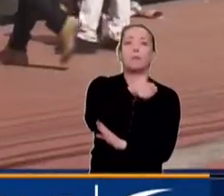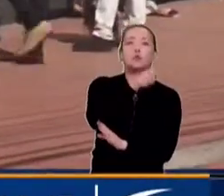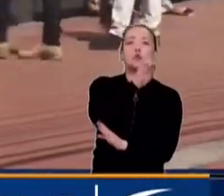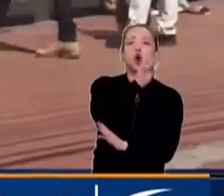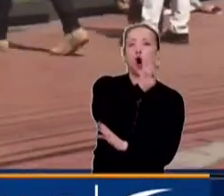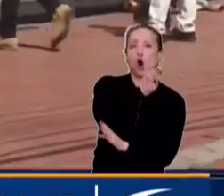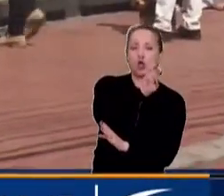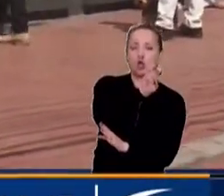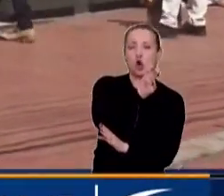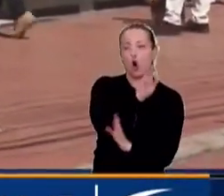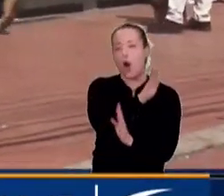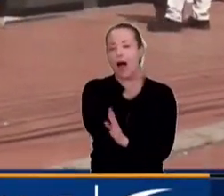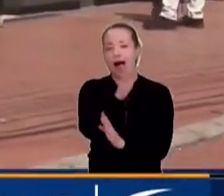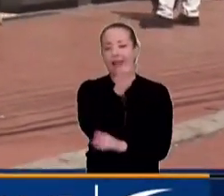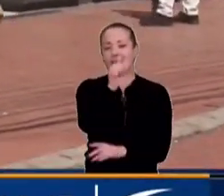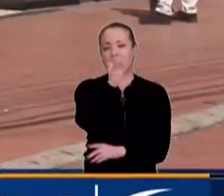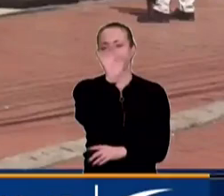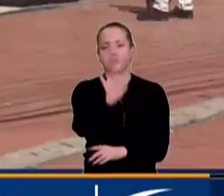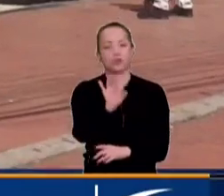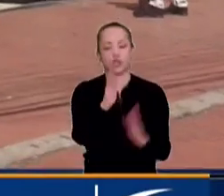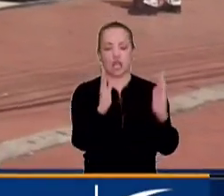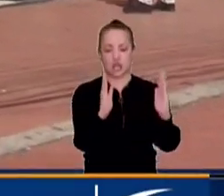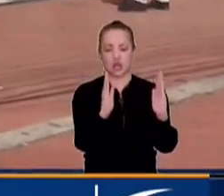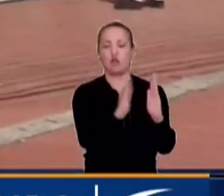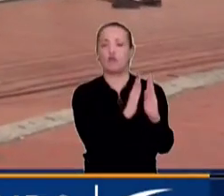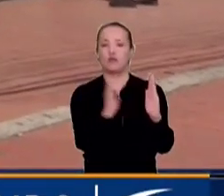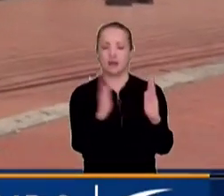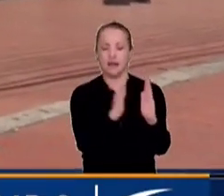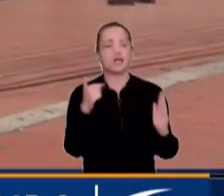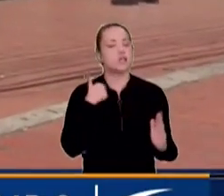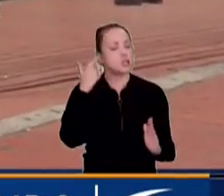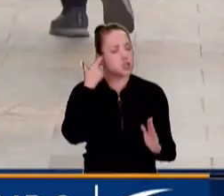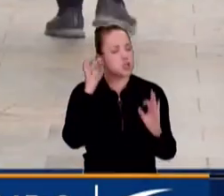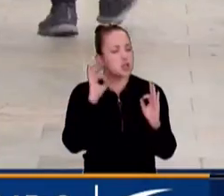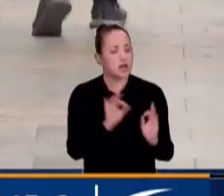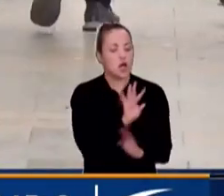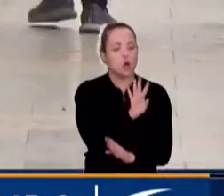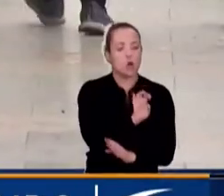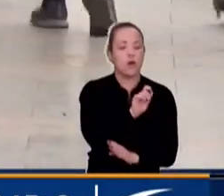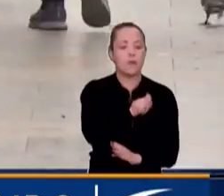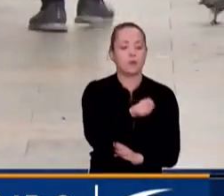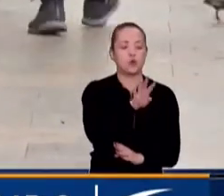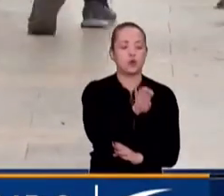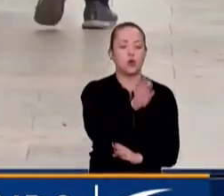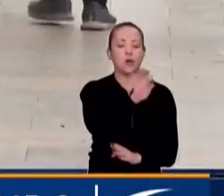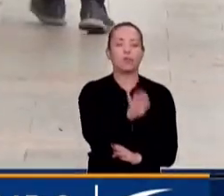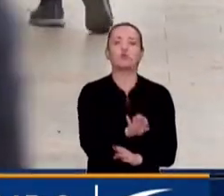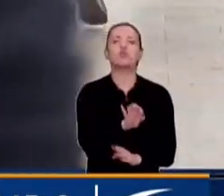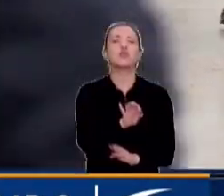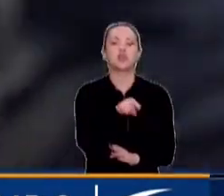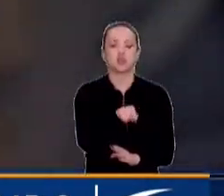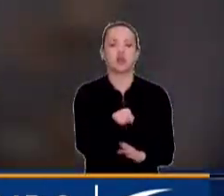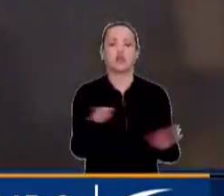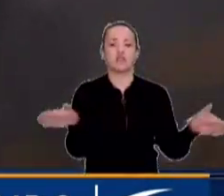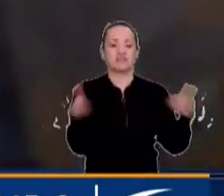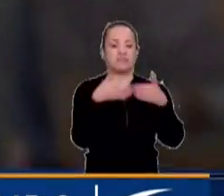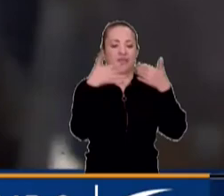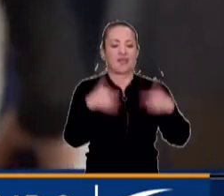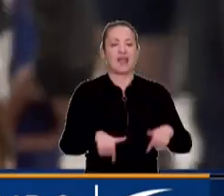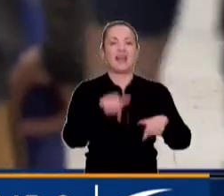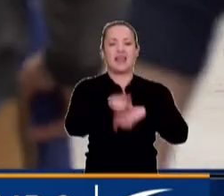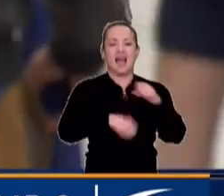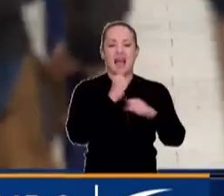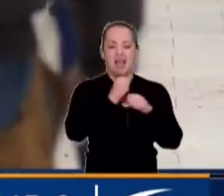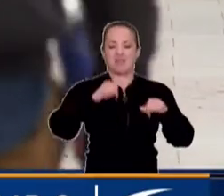y 10%. Yo particularmente creo que va a cerrar en el 9.9% y es absolutamente